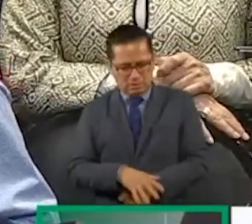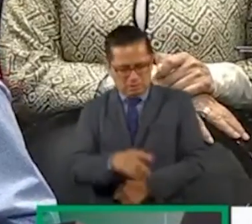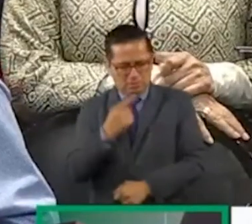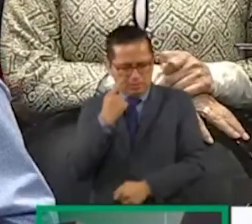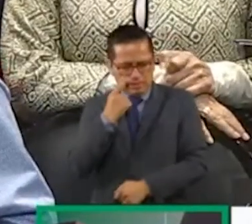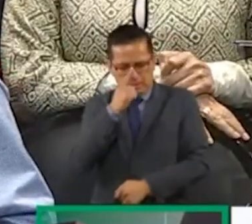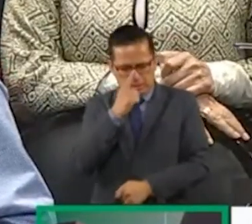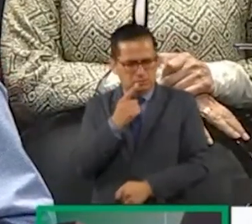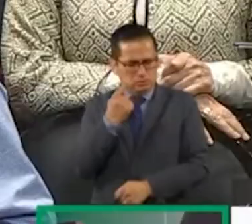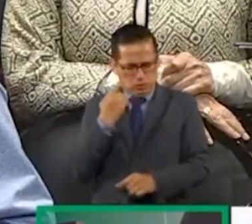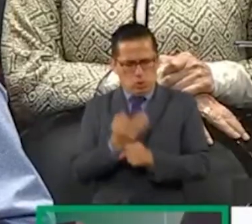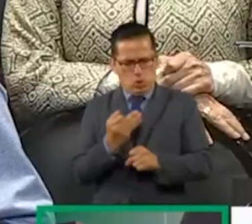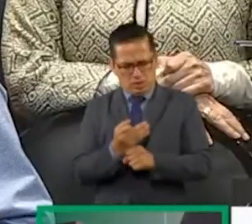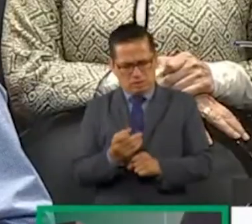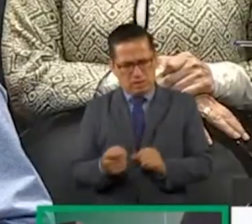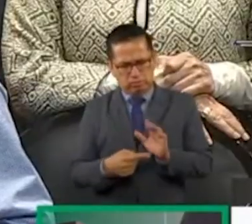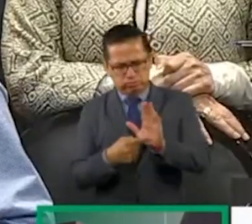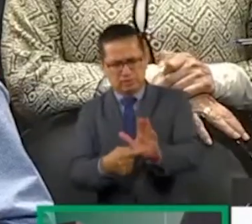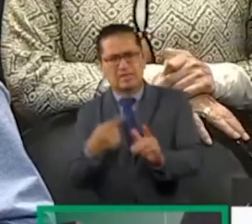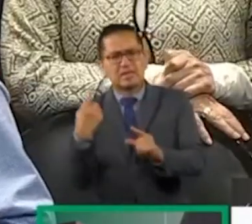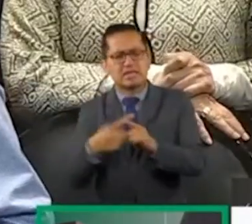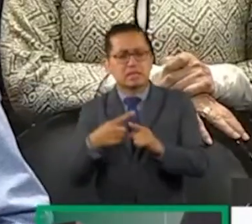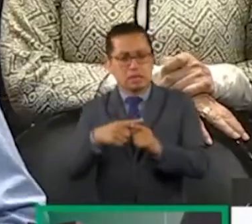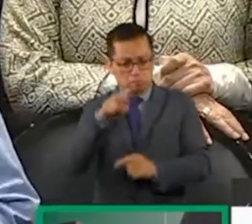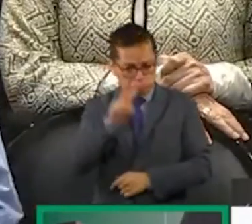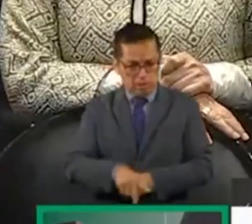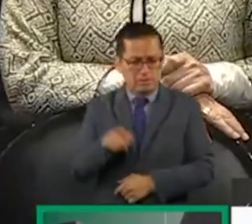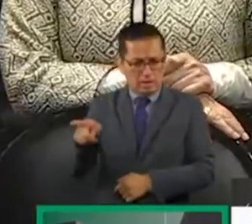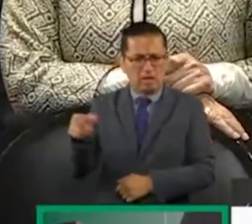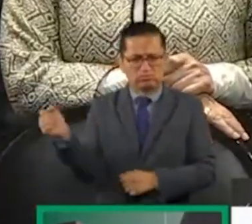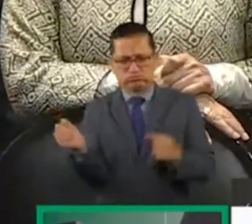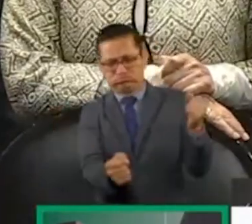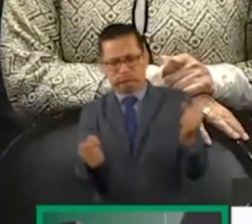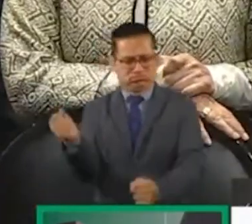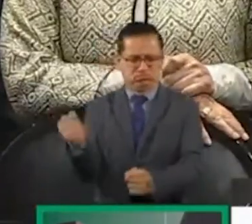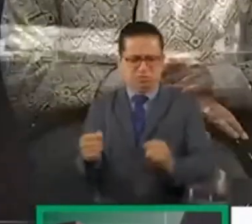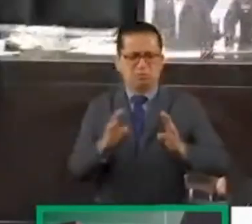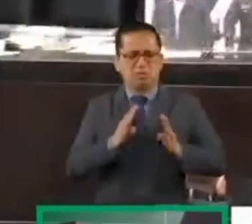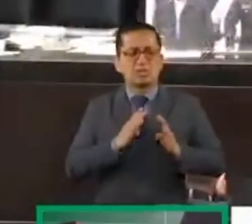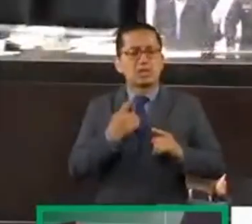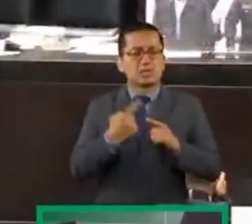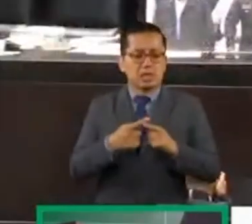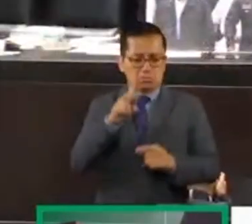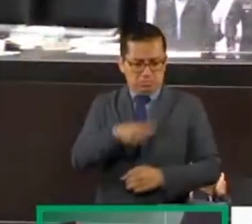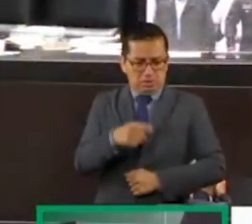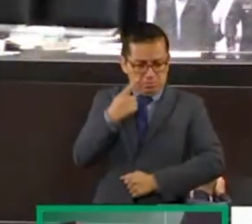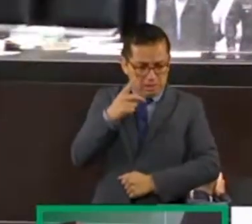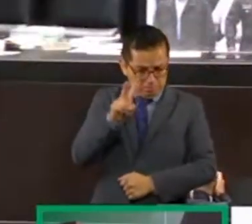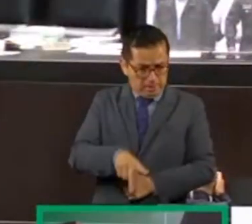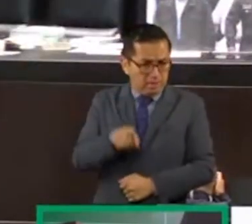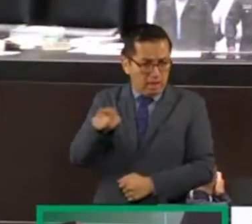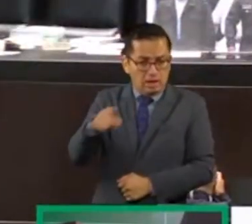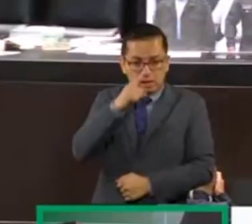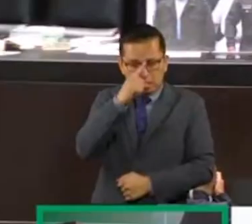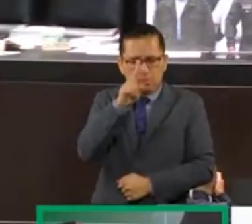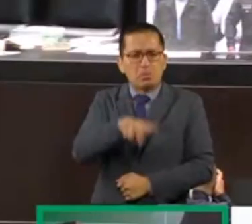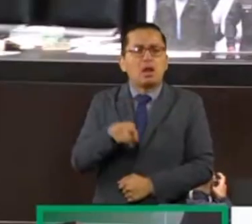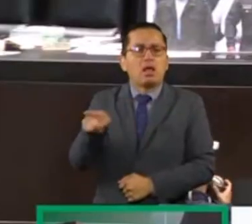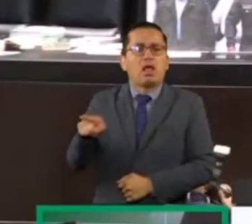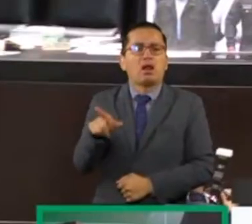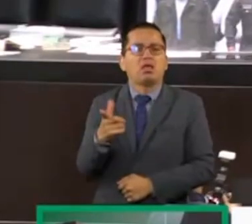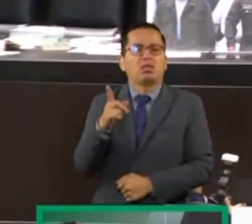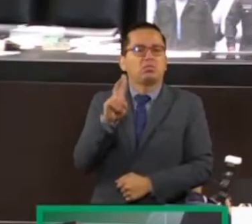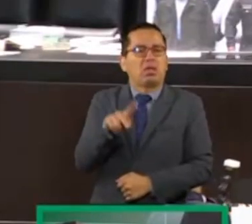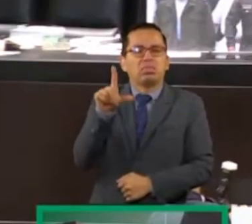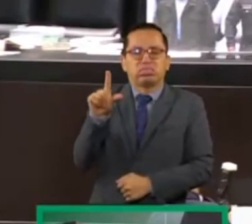verdadero militarizador de este país, que era tan pequeñito, que tenía que vestirse de